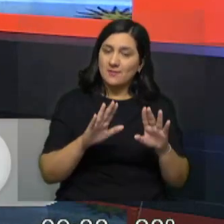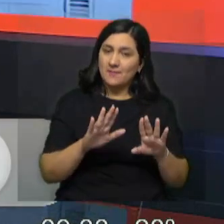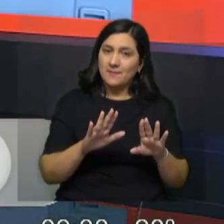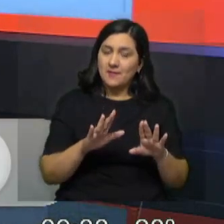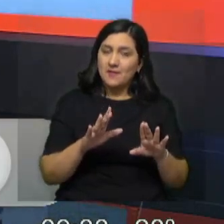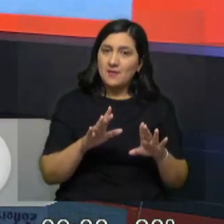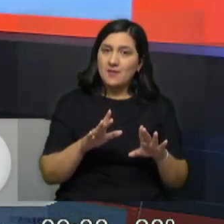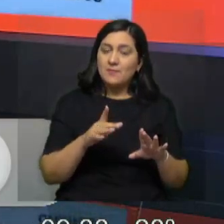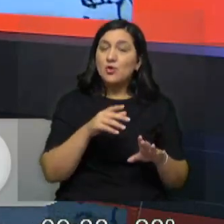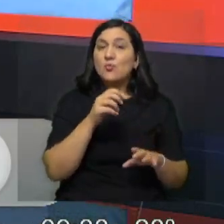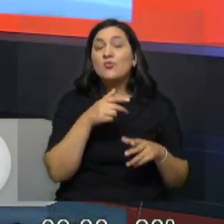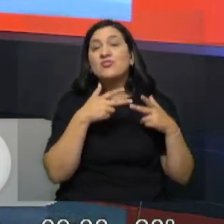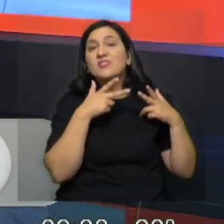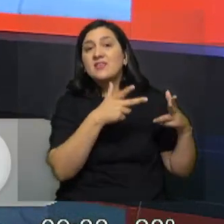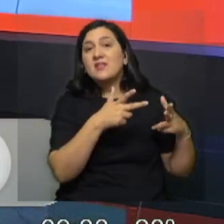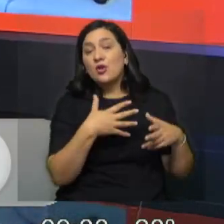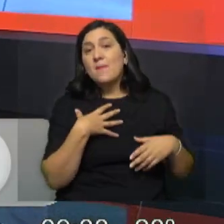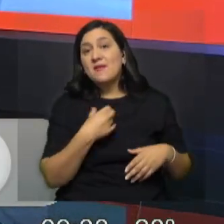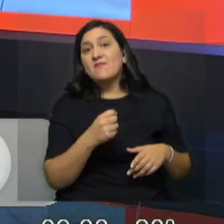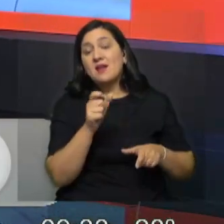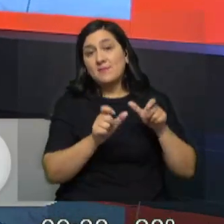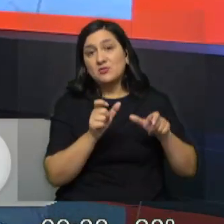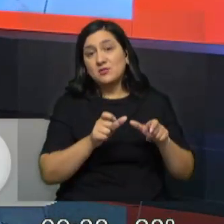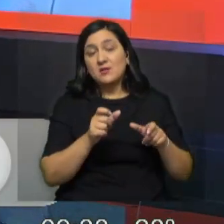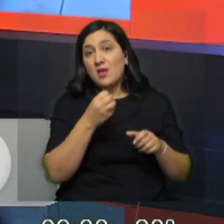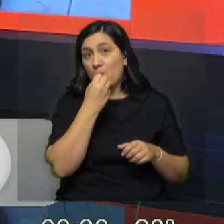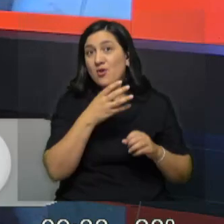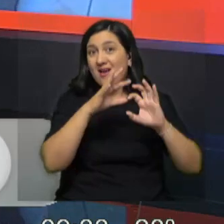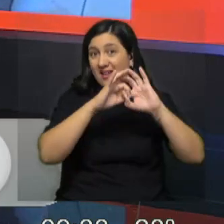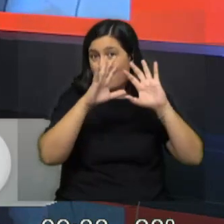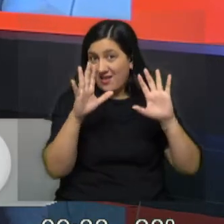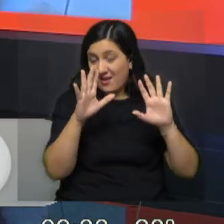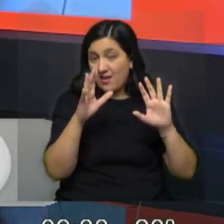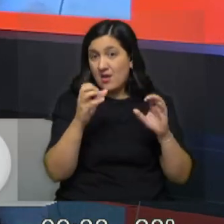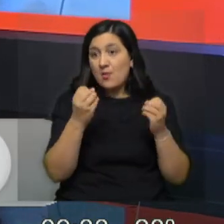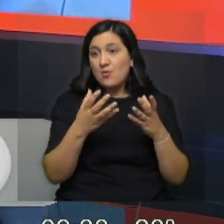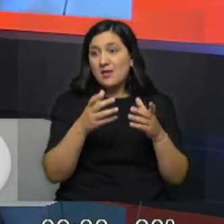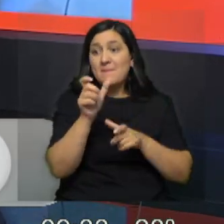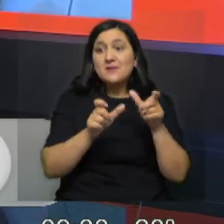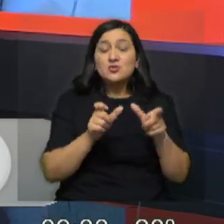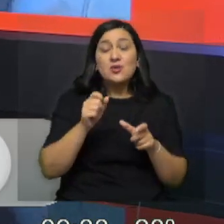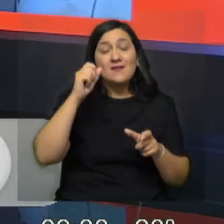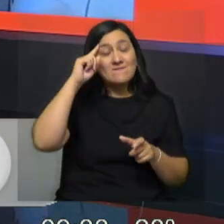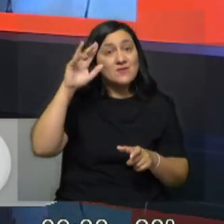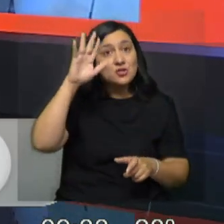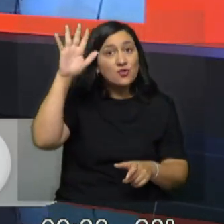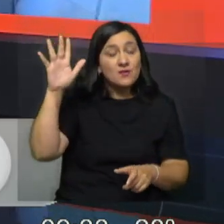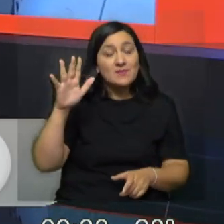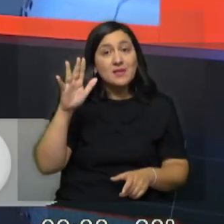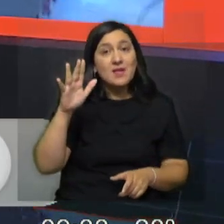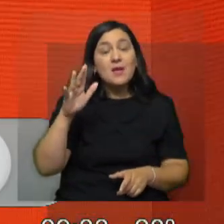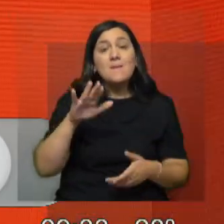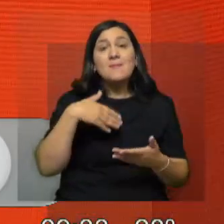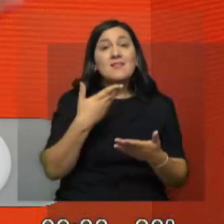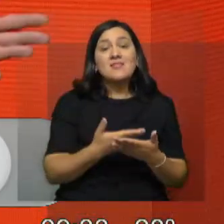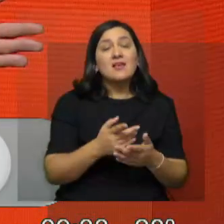No quiero cortarte, pero como ahí tiraste de lo que prefiere la gente y todo, también es bueno aclarar, porque hay gente que filosóficamente plantea el hecho de no